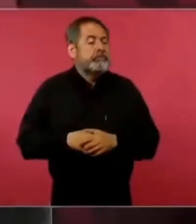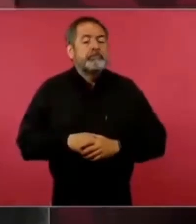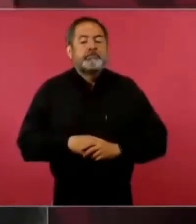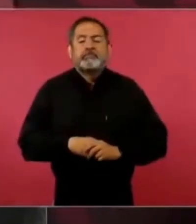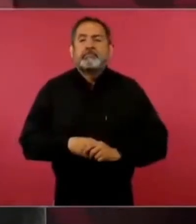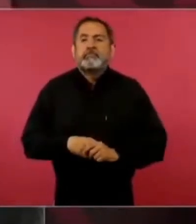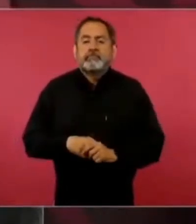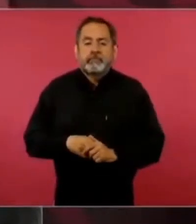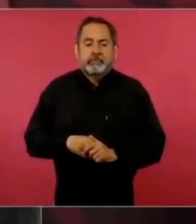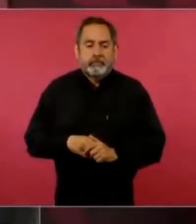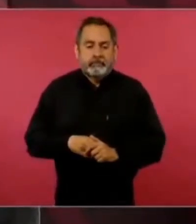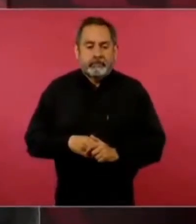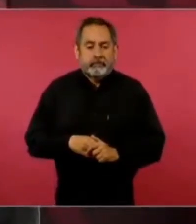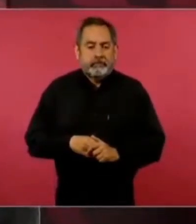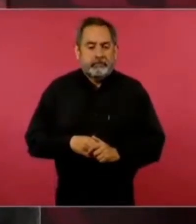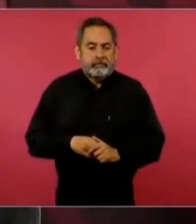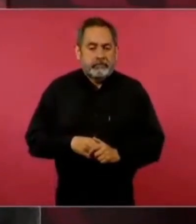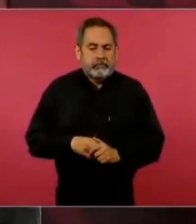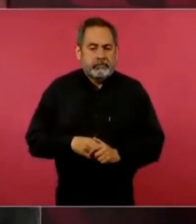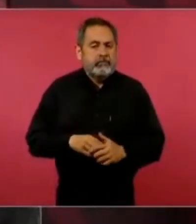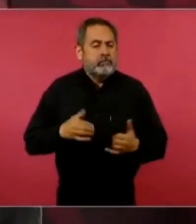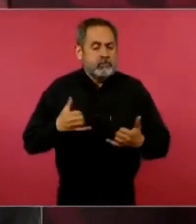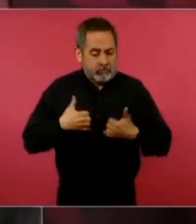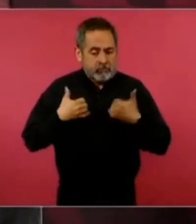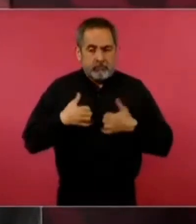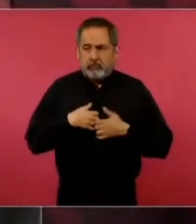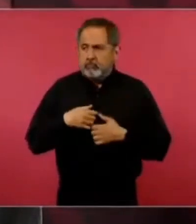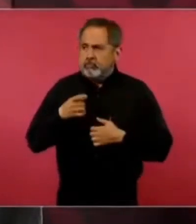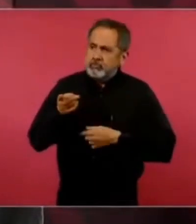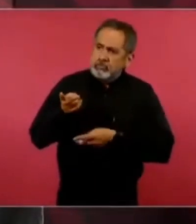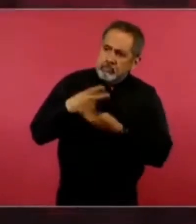detienen a un autobús